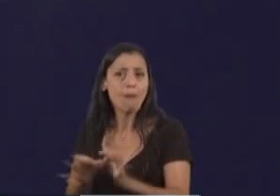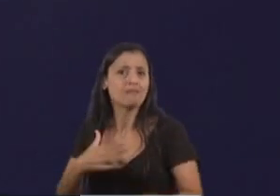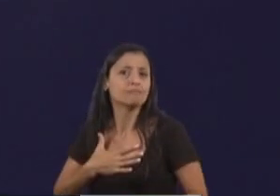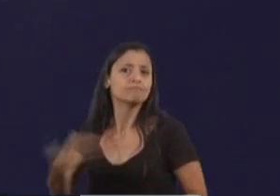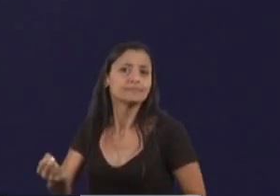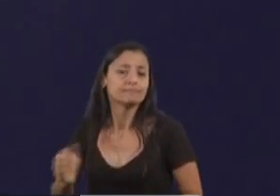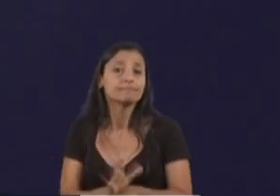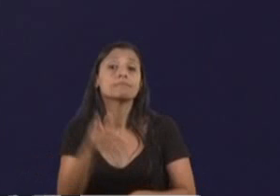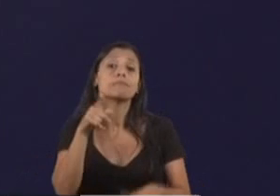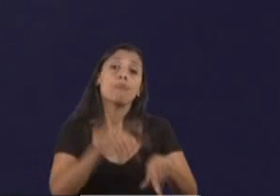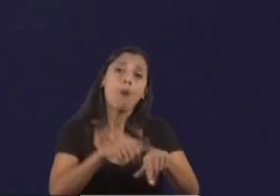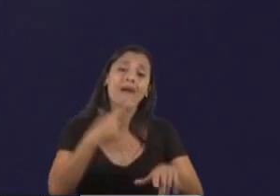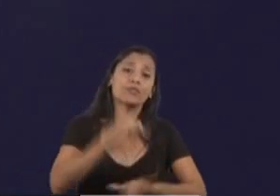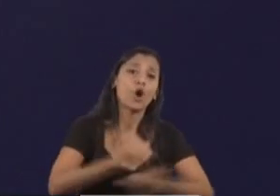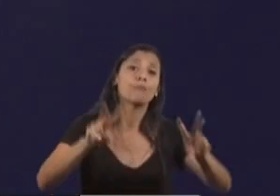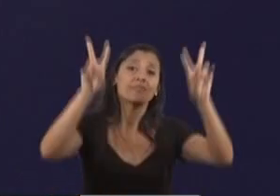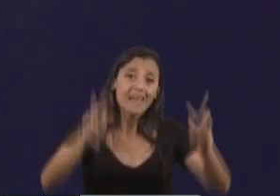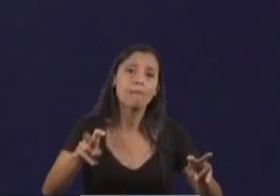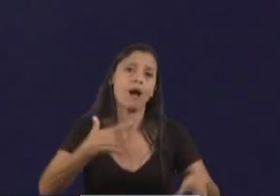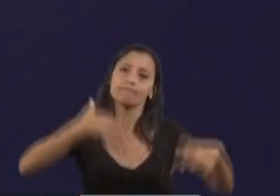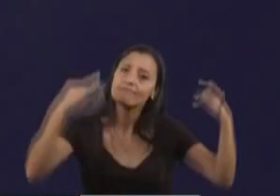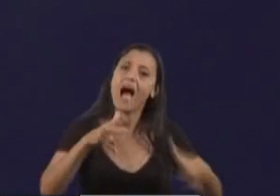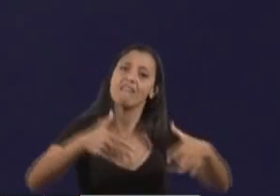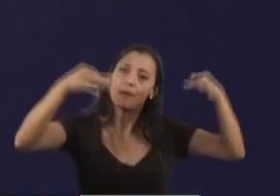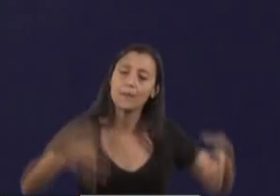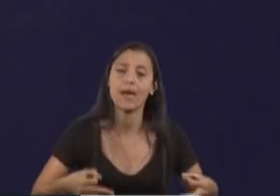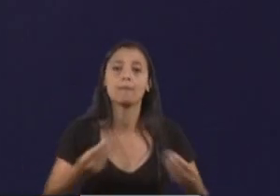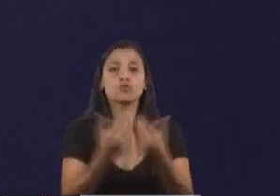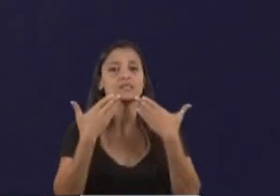se hagan cuando uno nombra cuestiones, se haga con propiedad. Muchísimas gracias.